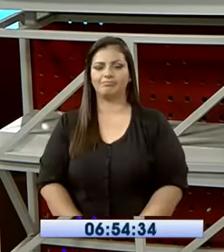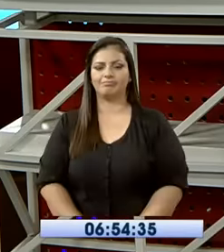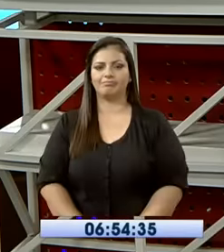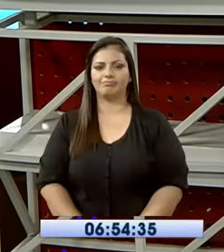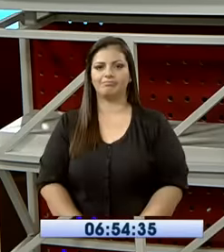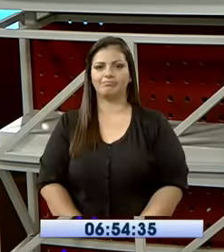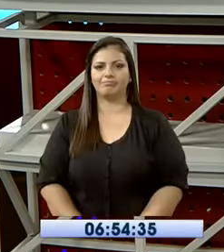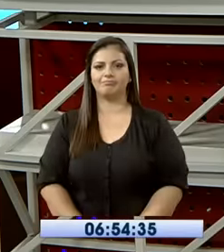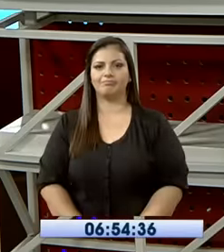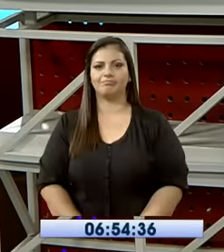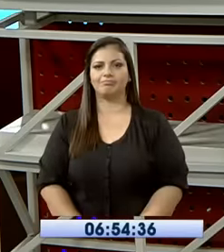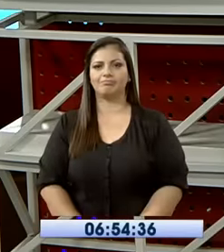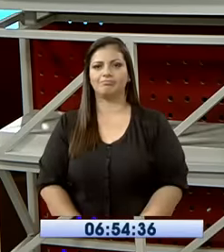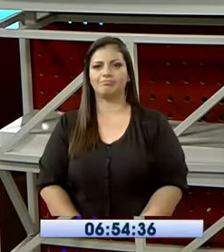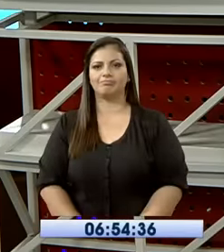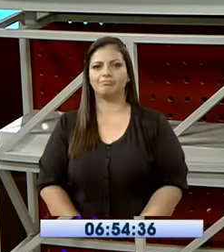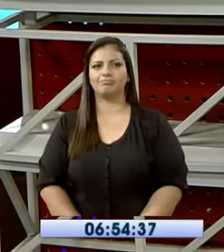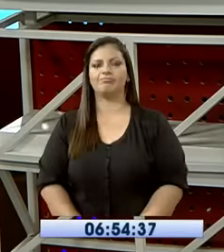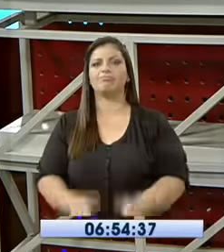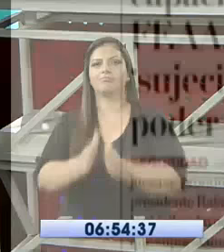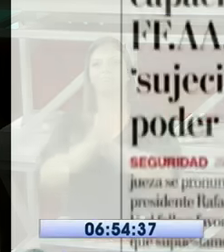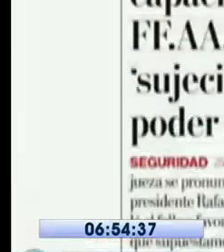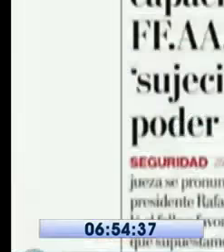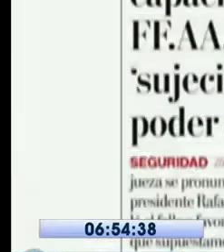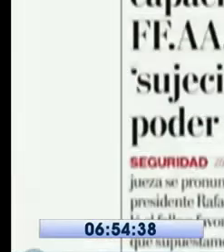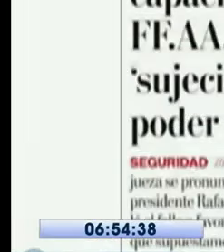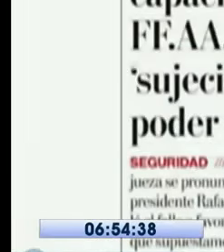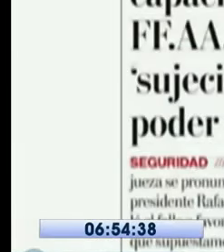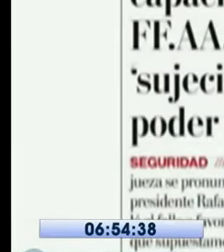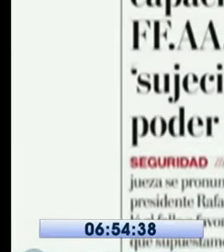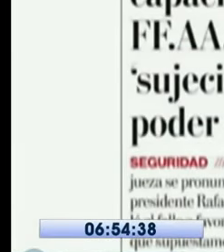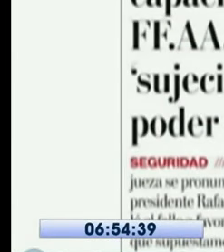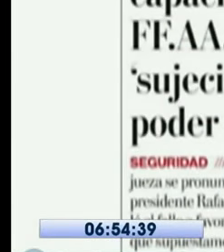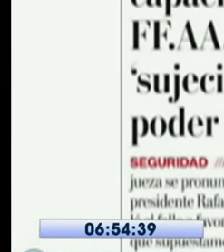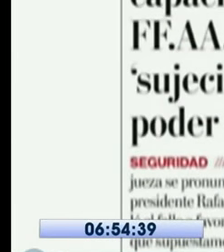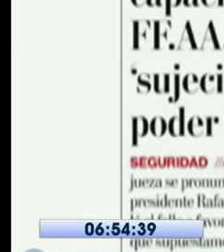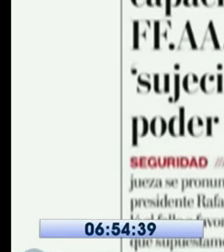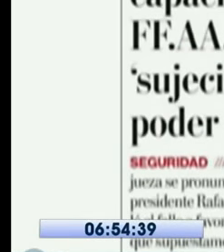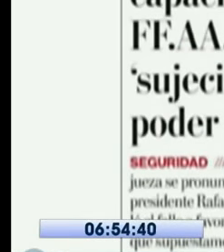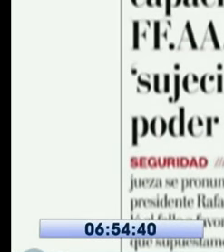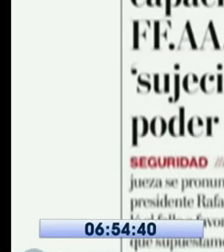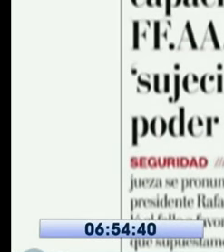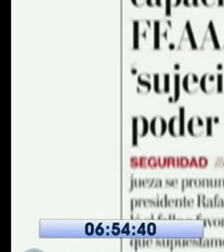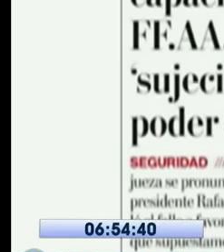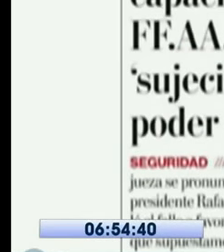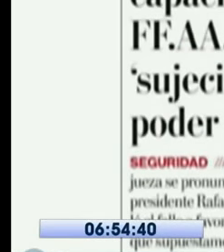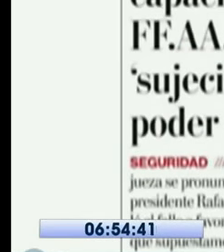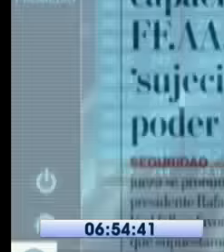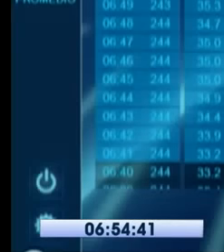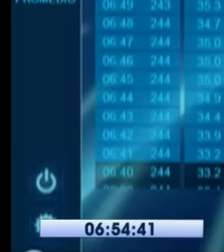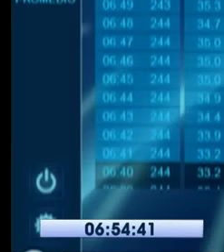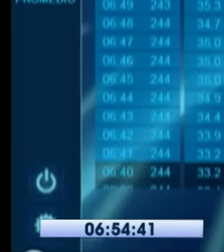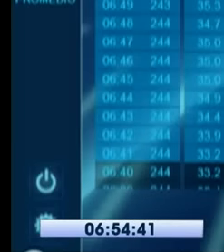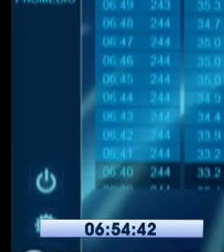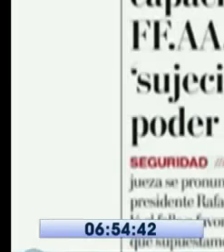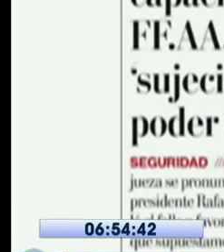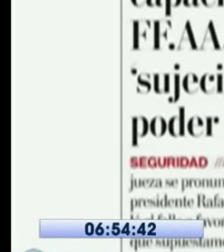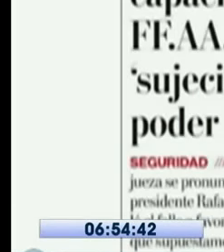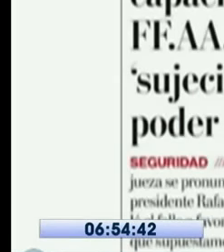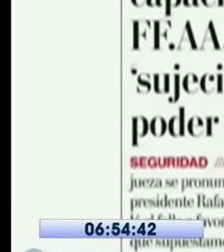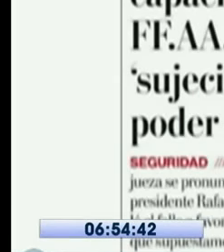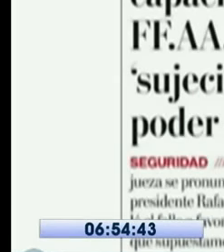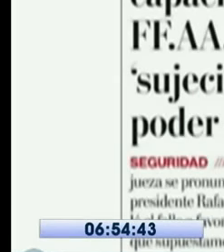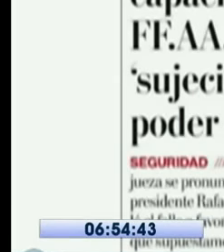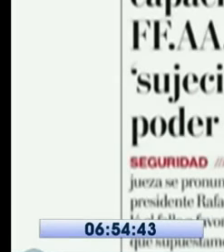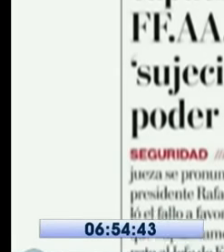revisamos primeramente la portada del diario El Comercio? Claro que sí. Esto gracias al sitio electrónico Infobae.com. jueza